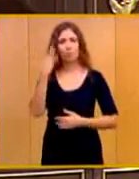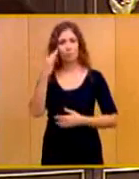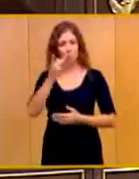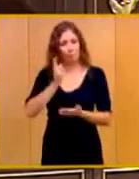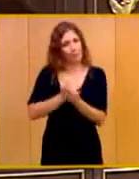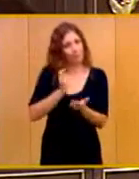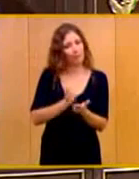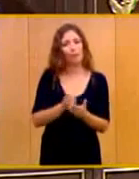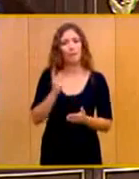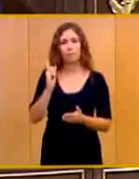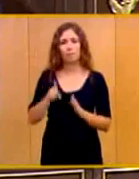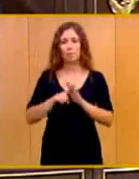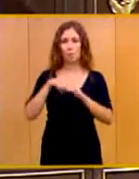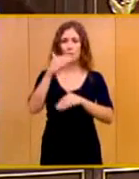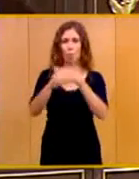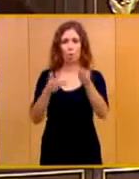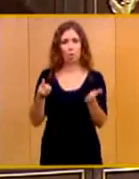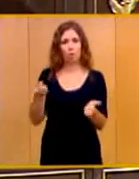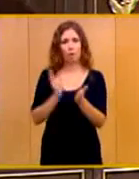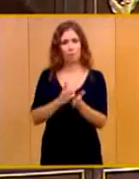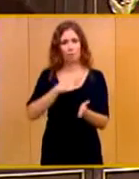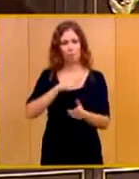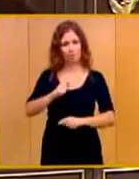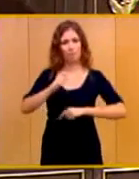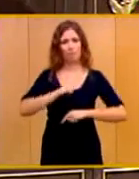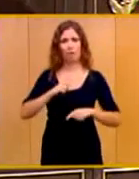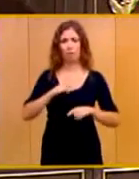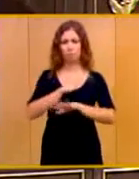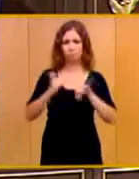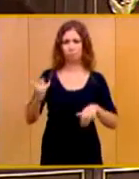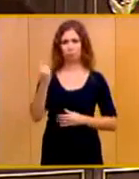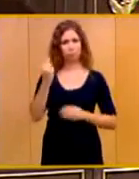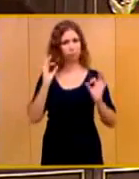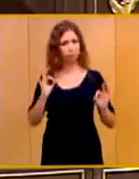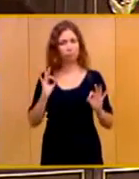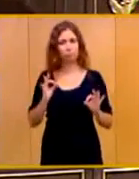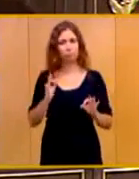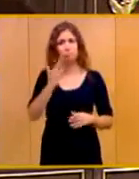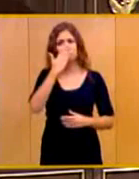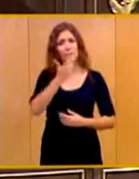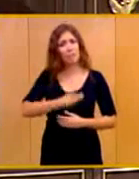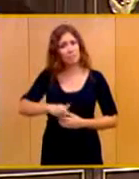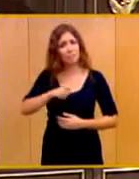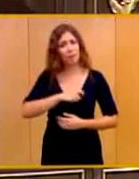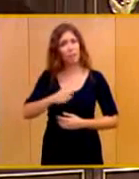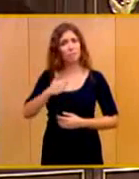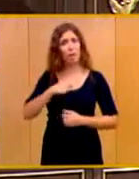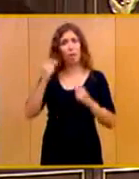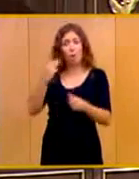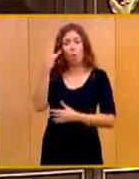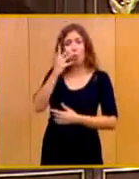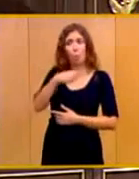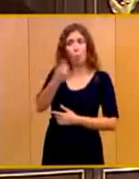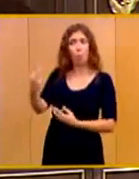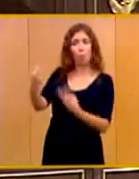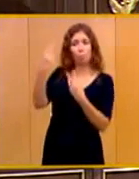recuperar un crecimiento que restaure nuestra solvencia. Y no es España la que inspira desconfianza. Al